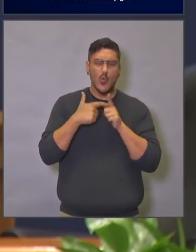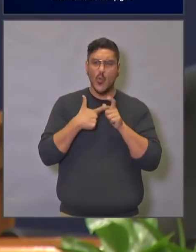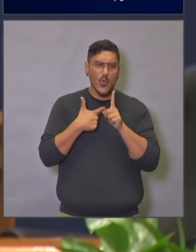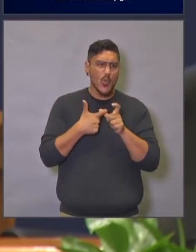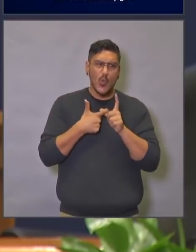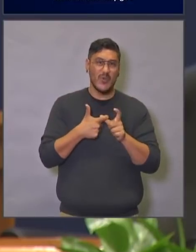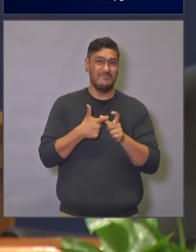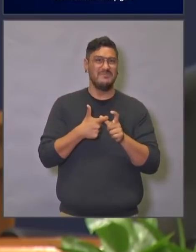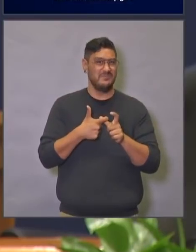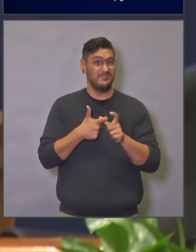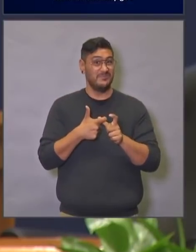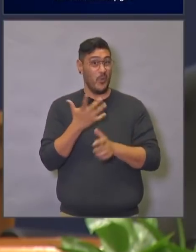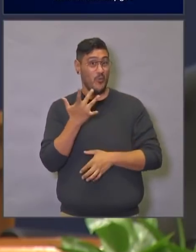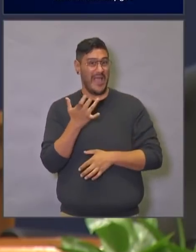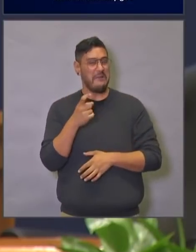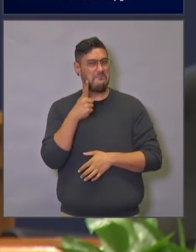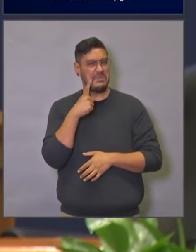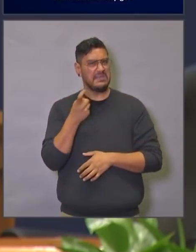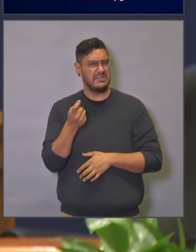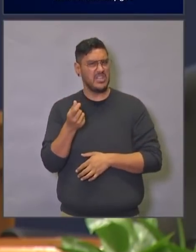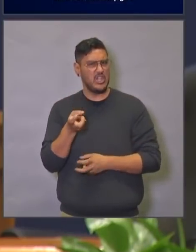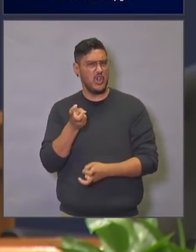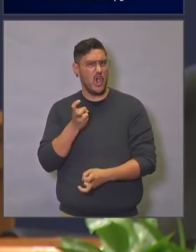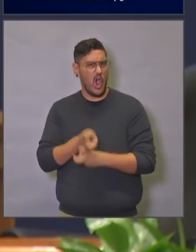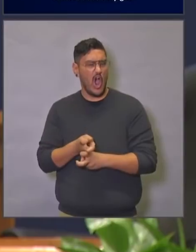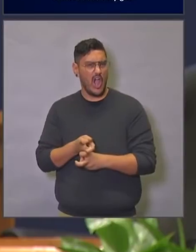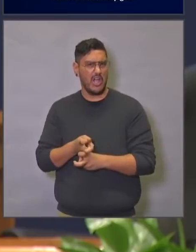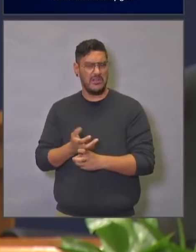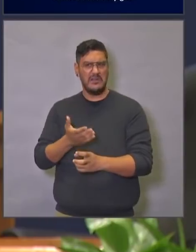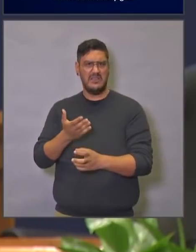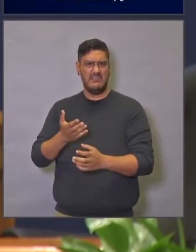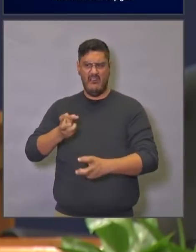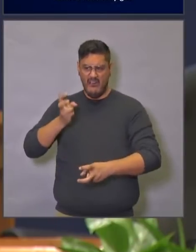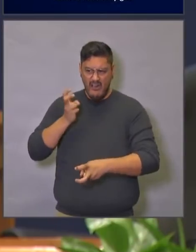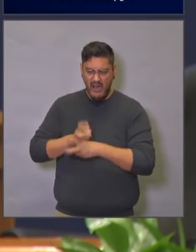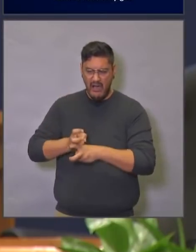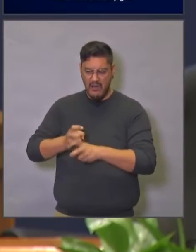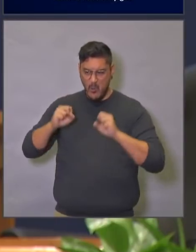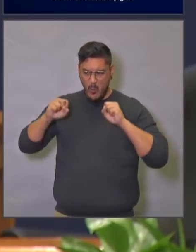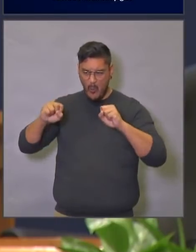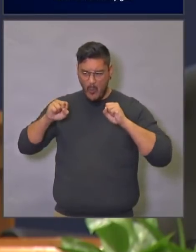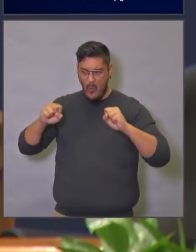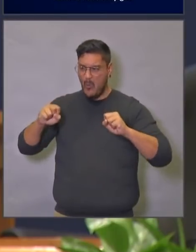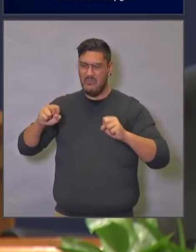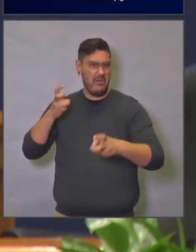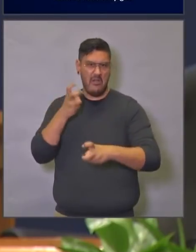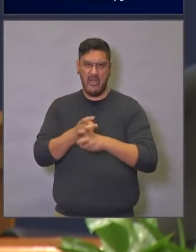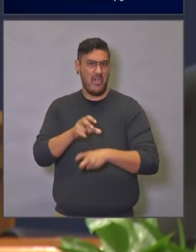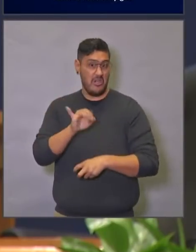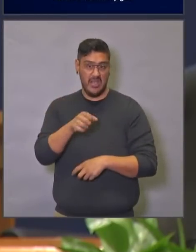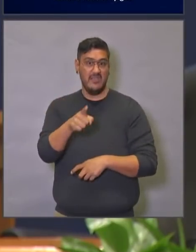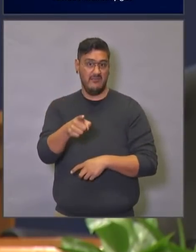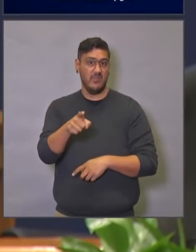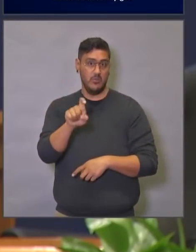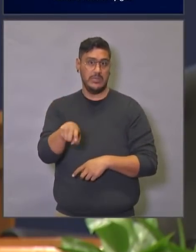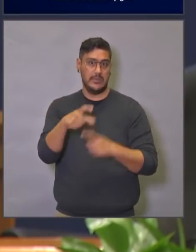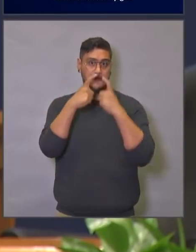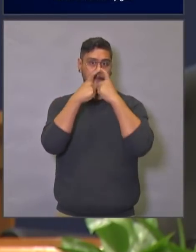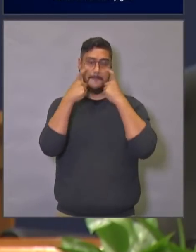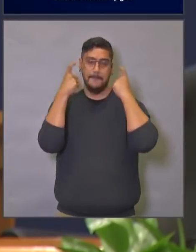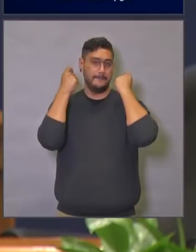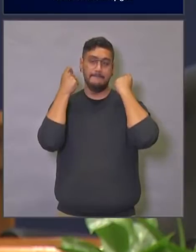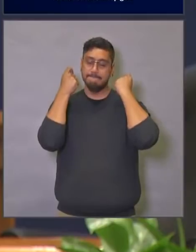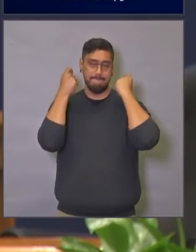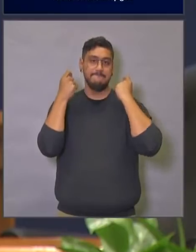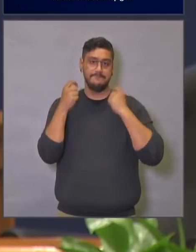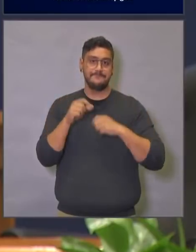más difícil hacer un entrenamiento realmente intenso cuando se esté cubriendo la cara. Las